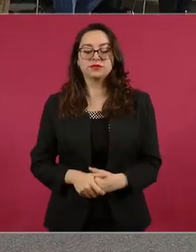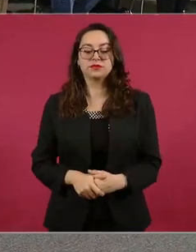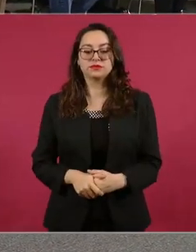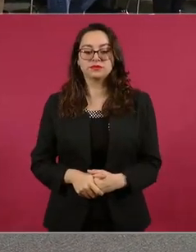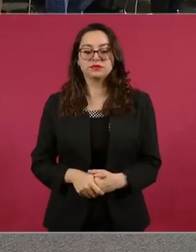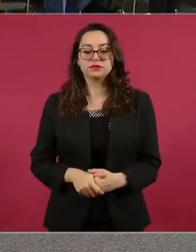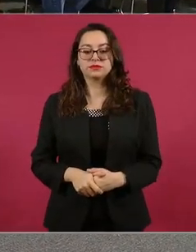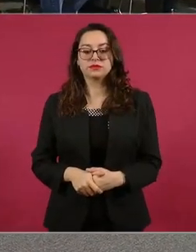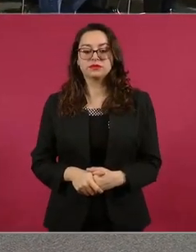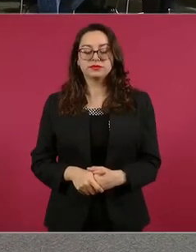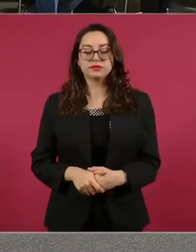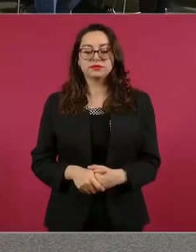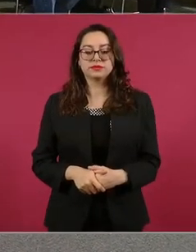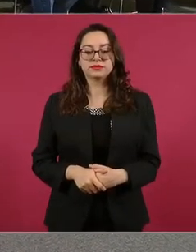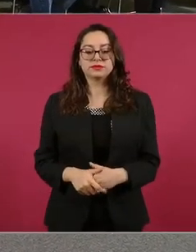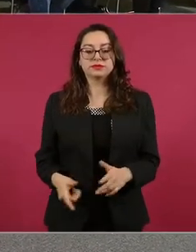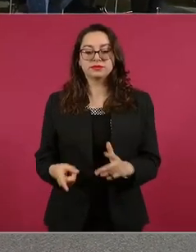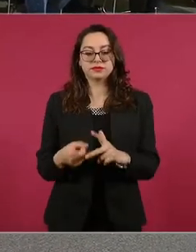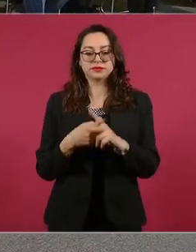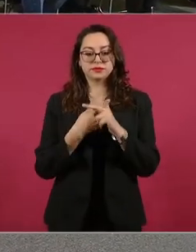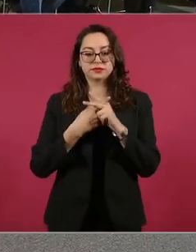a iniciar.